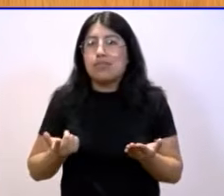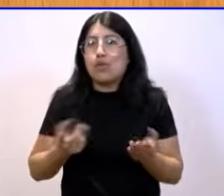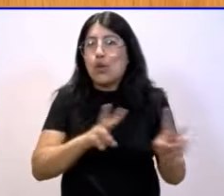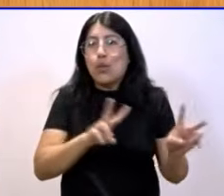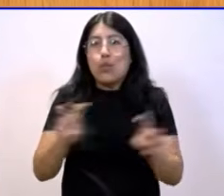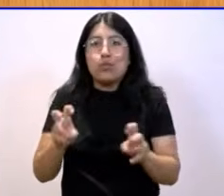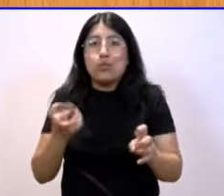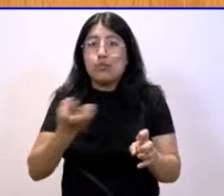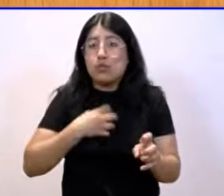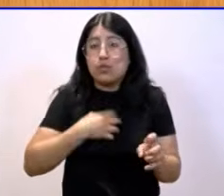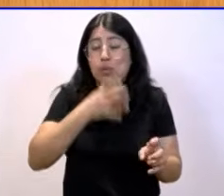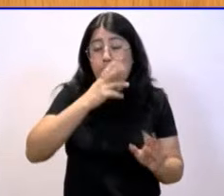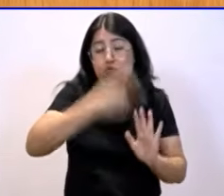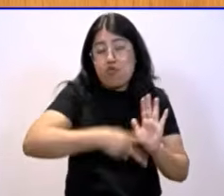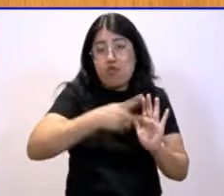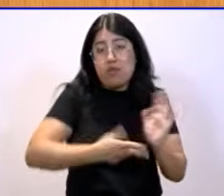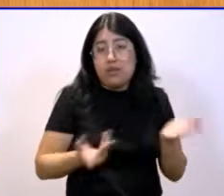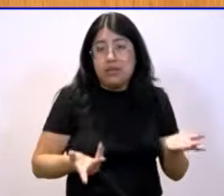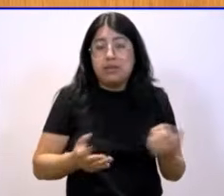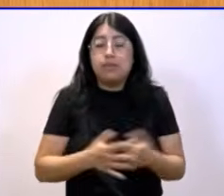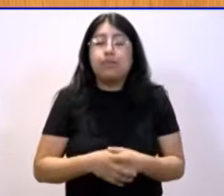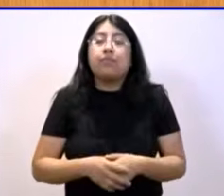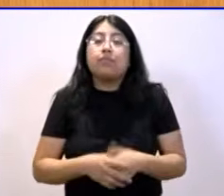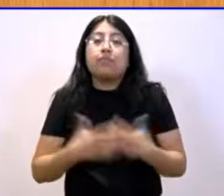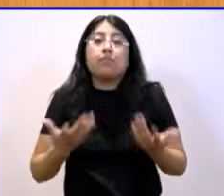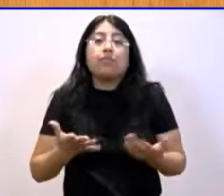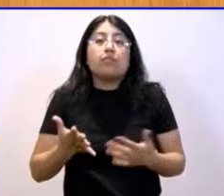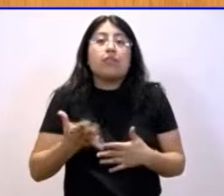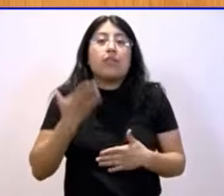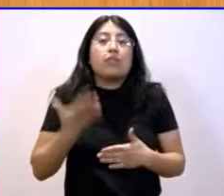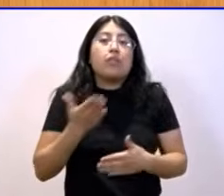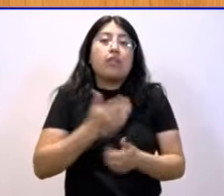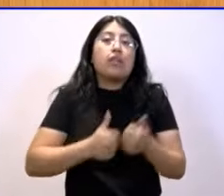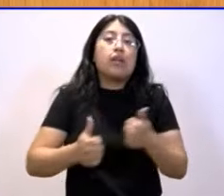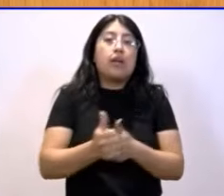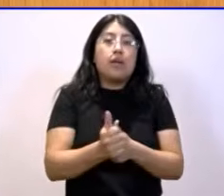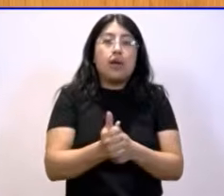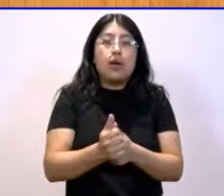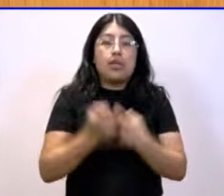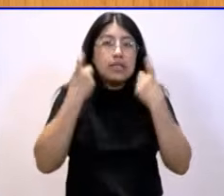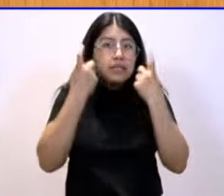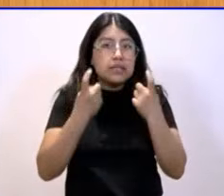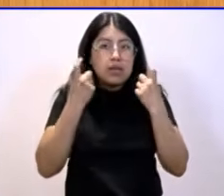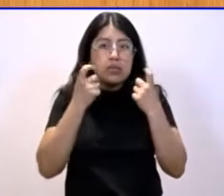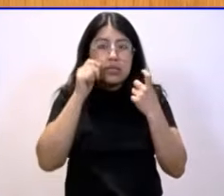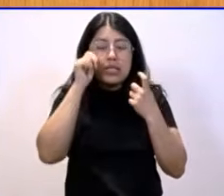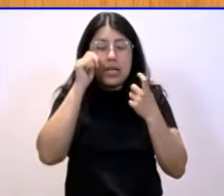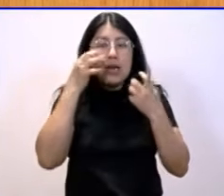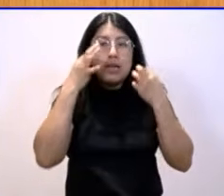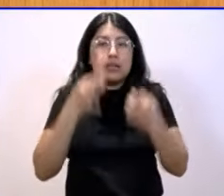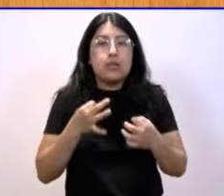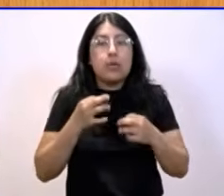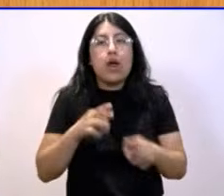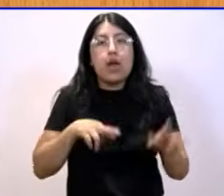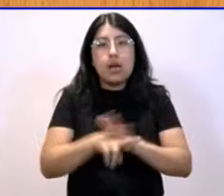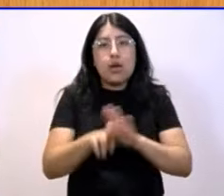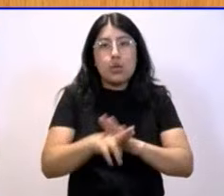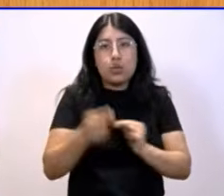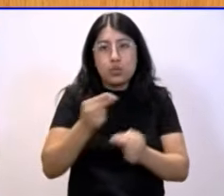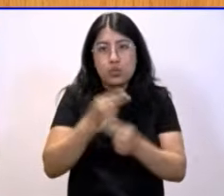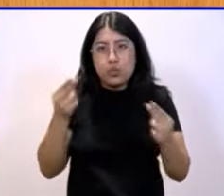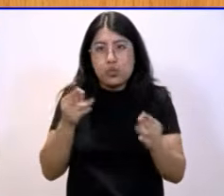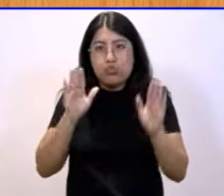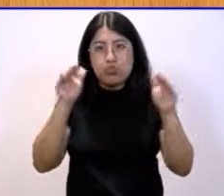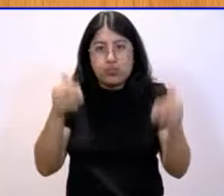de esas normativas. En ese sentido, creo que es fundamental y prioritario que intentemos garantizar que los recursos públicos vayan destinados